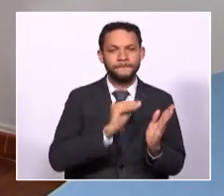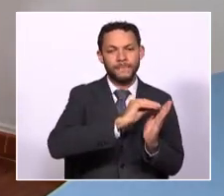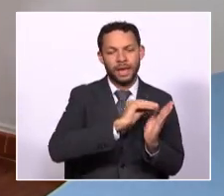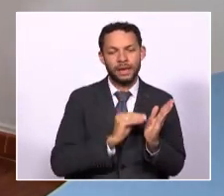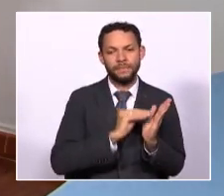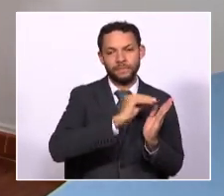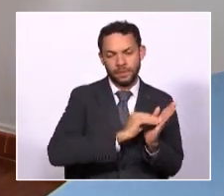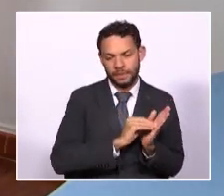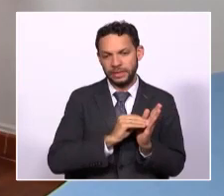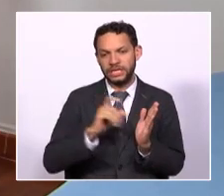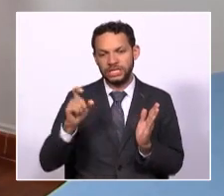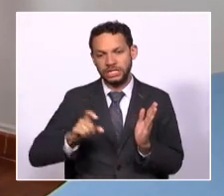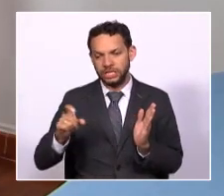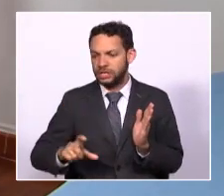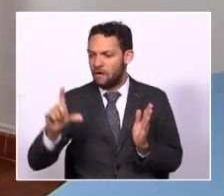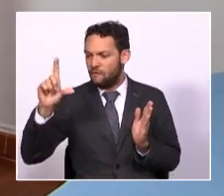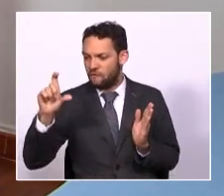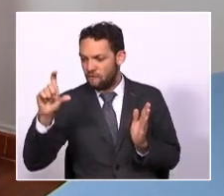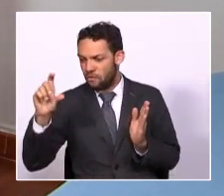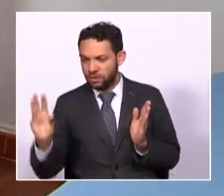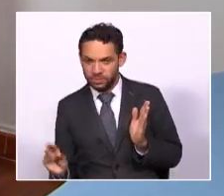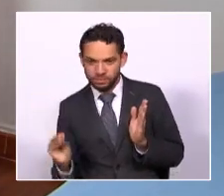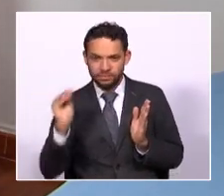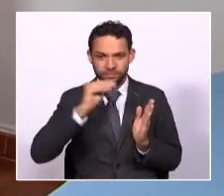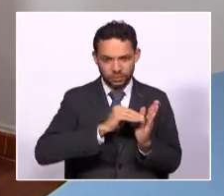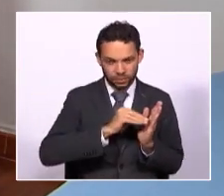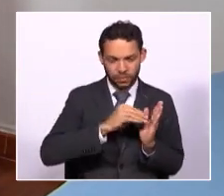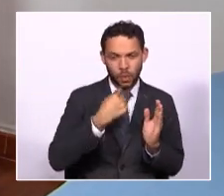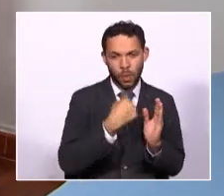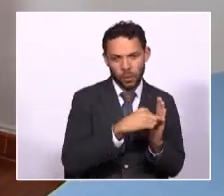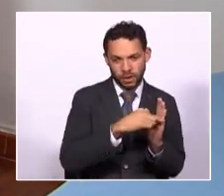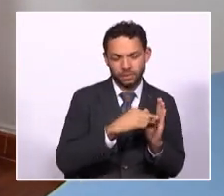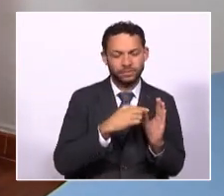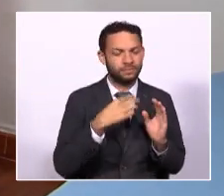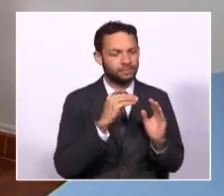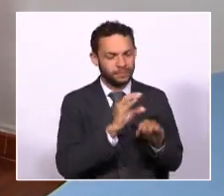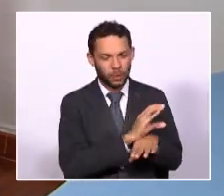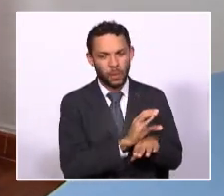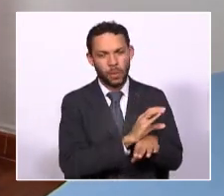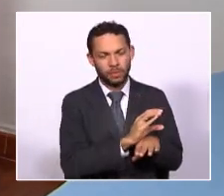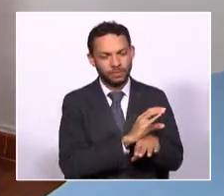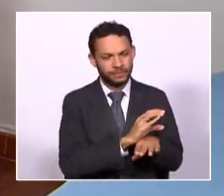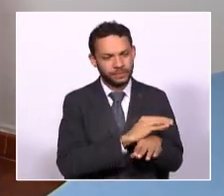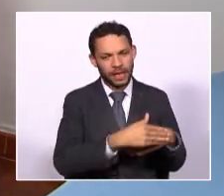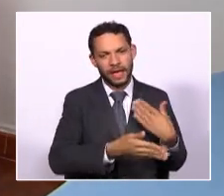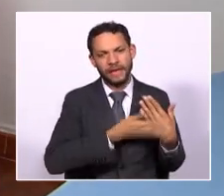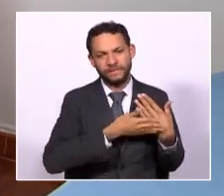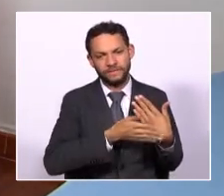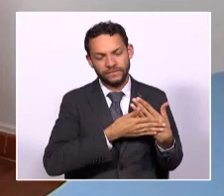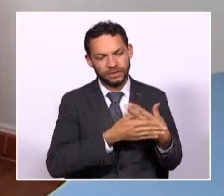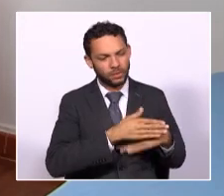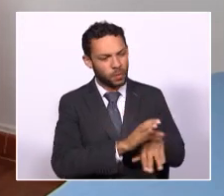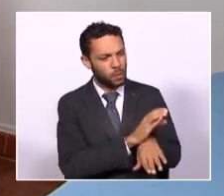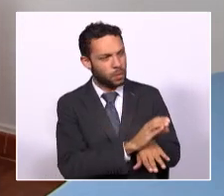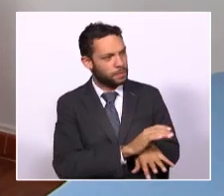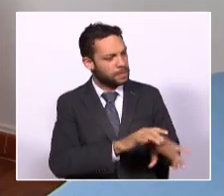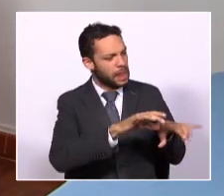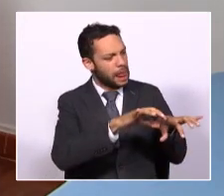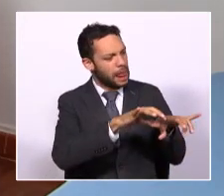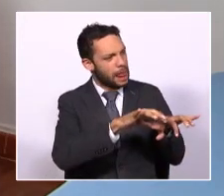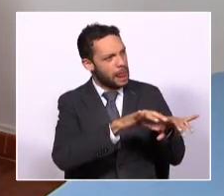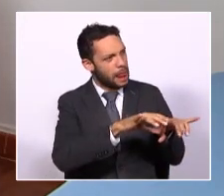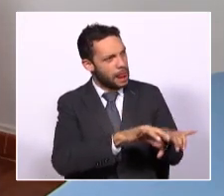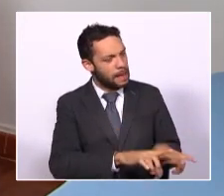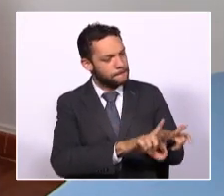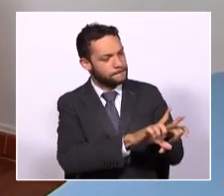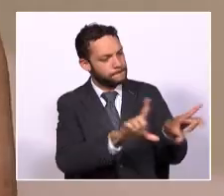tomamos una foto, la foto se manda al sistema y la foto nos va a mandar o el sistema nos va a arrojar una tabla